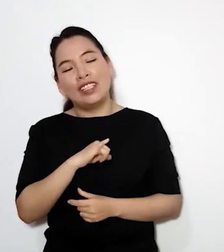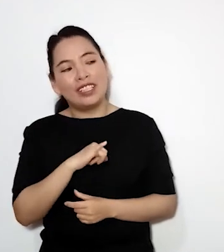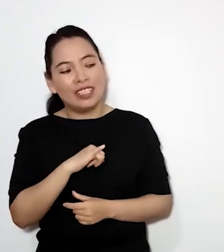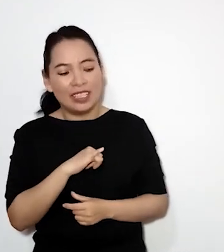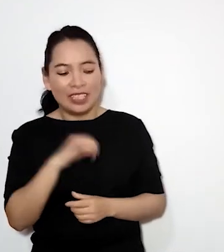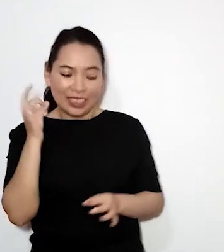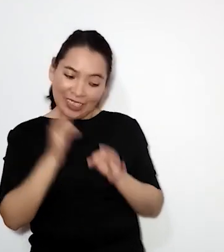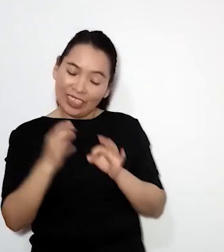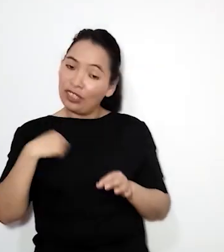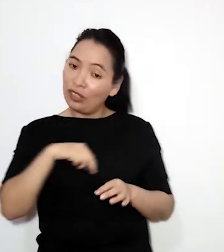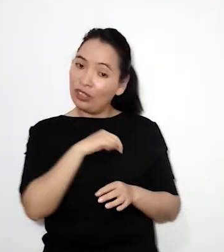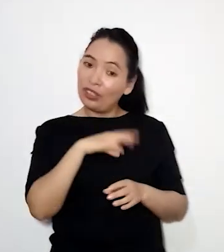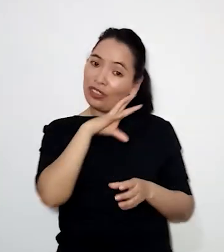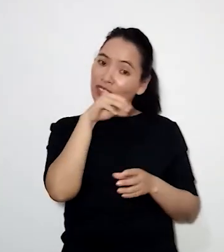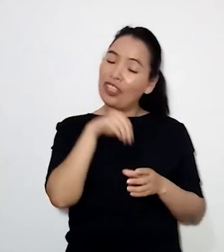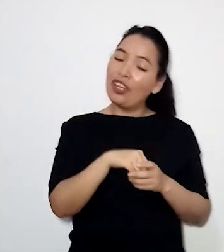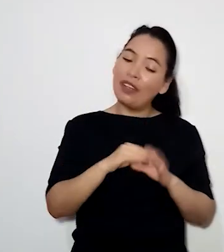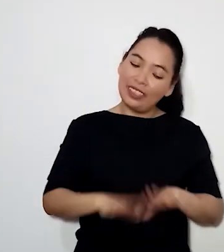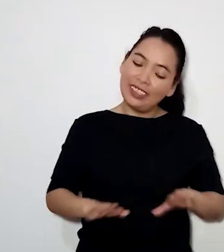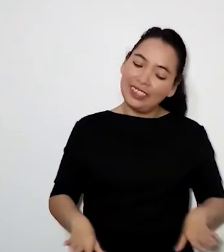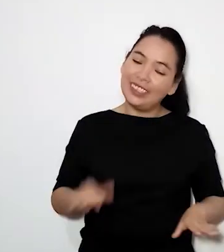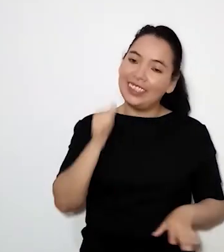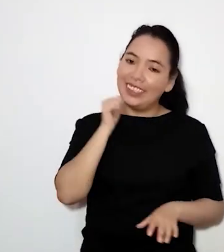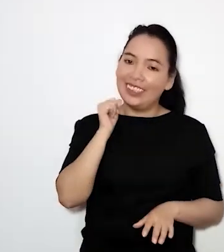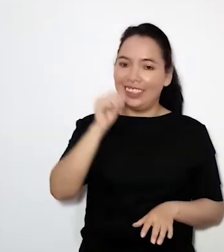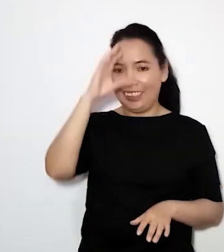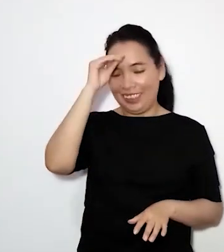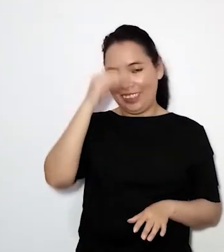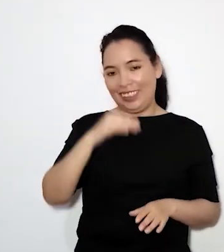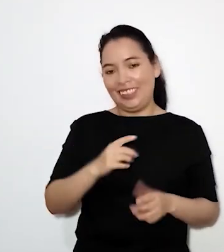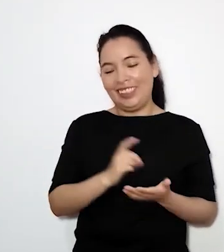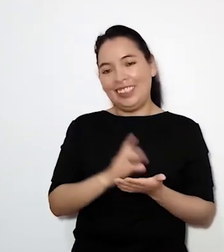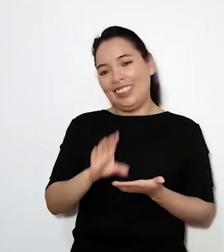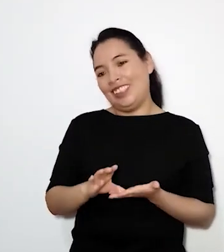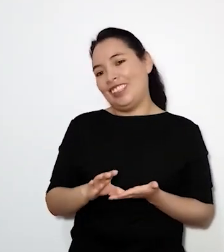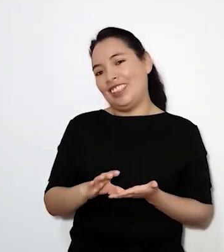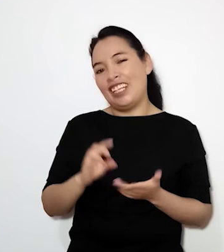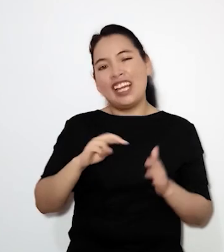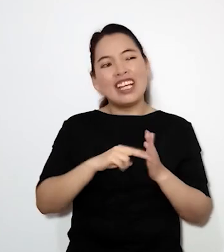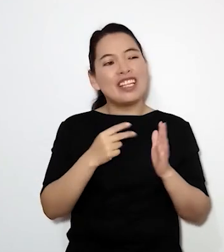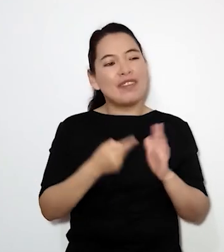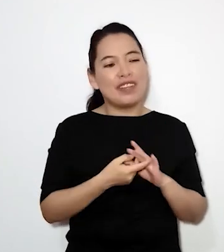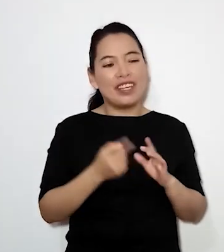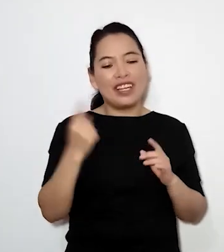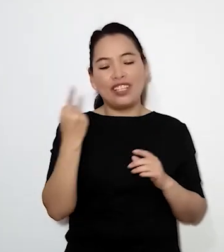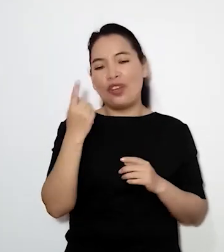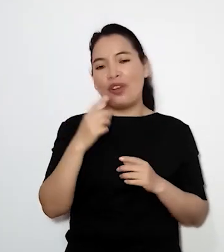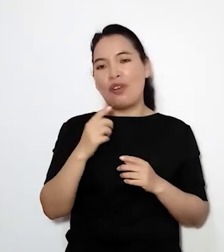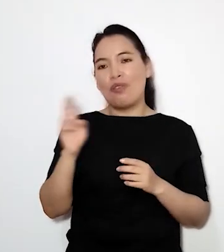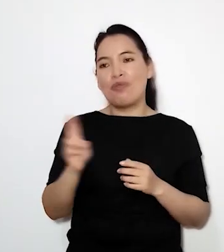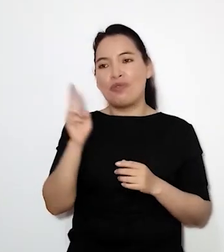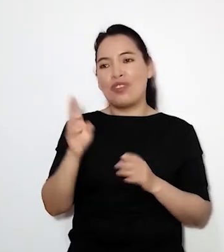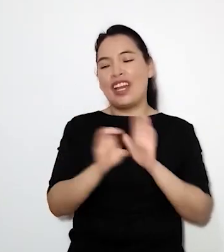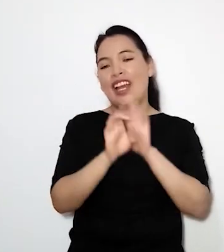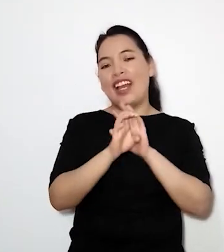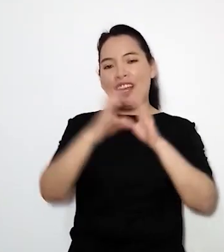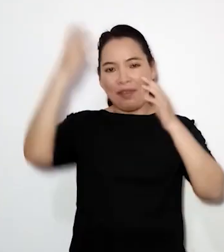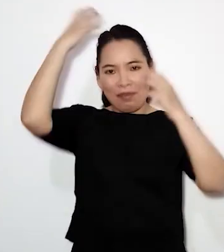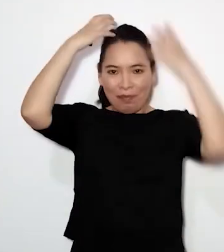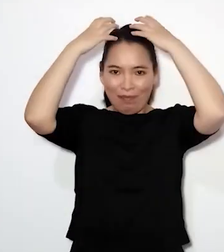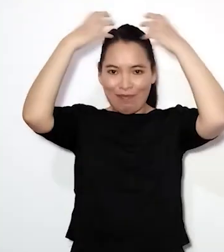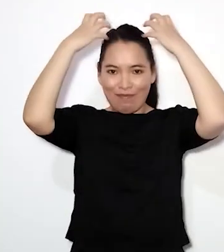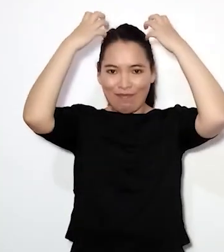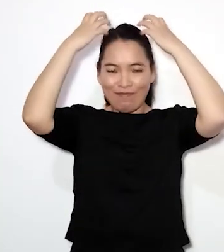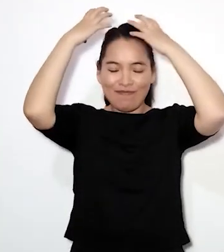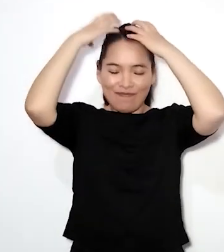con discapacidad, imagínense, es como usar solo una parte del cerebro y usar sola la parte o lógica